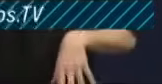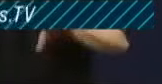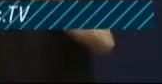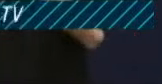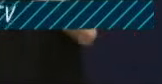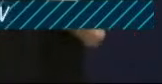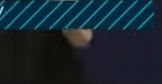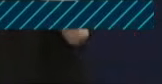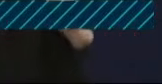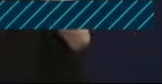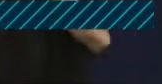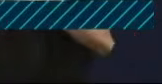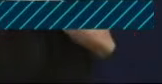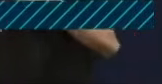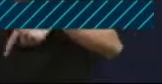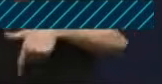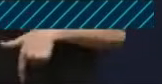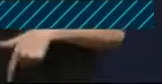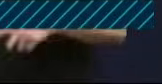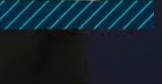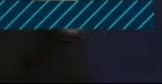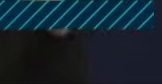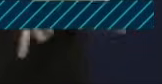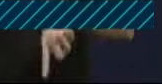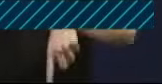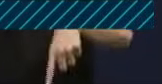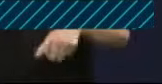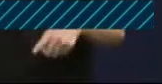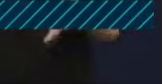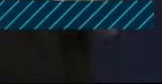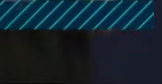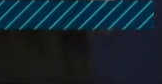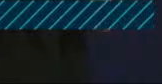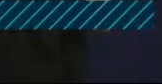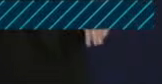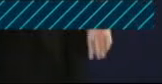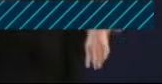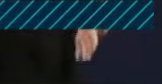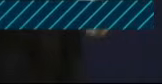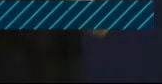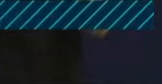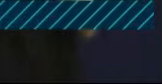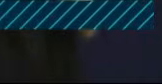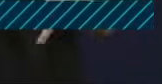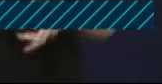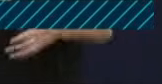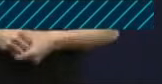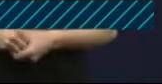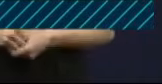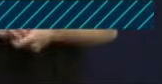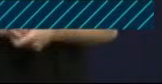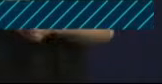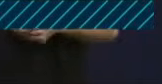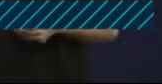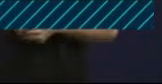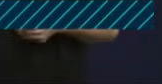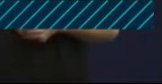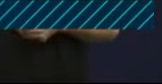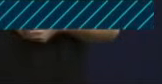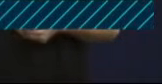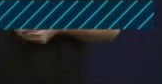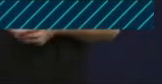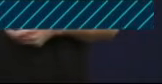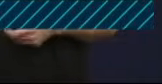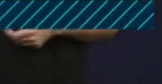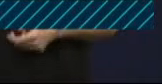Chávez, cedían contratos truchos en la legislatura de la provincia de Buenos Aires, todos recordamos el caso Chocolate Rigó, y hasta